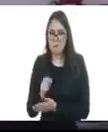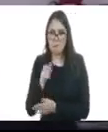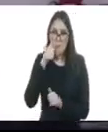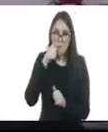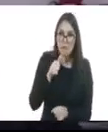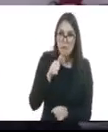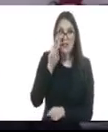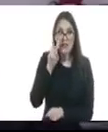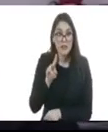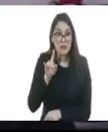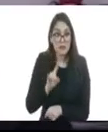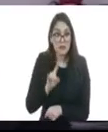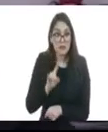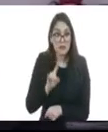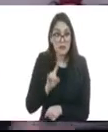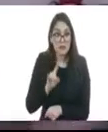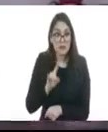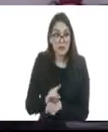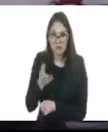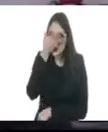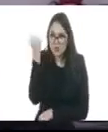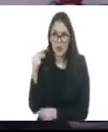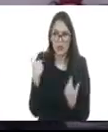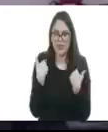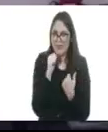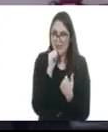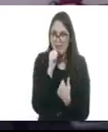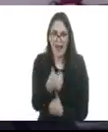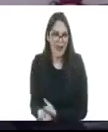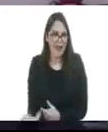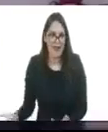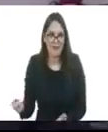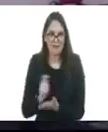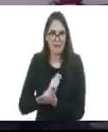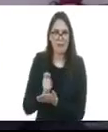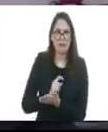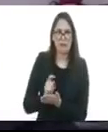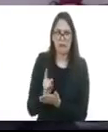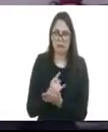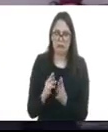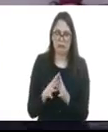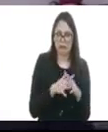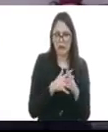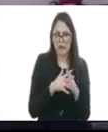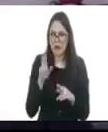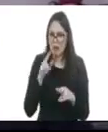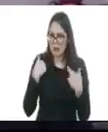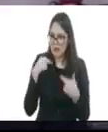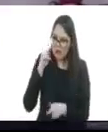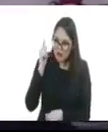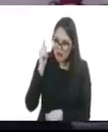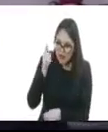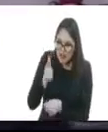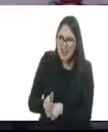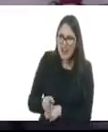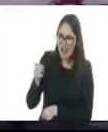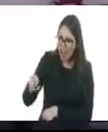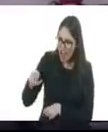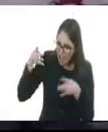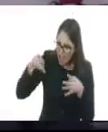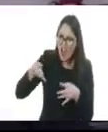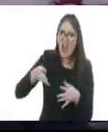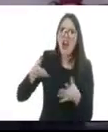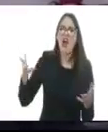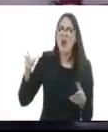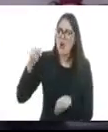haciendo rayones y dibujos, ¿no? Porque no entendía nada. Y el maestro cuando lo descubrió, pues le dio un coscorrón y lo regañó porque, no estás poniendo